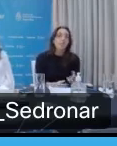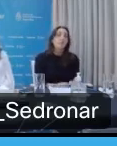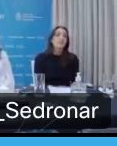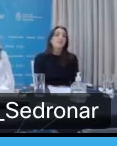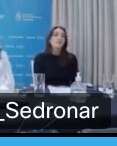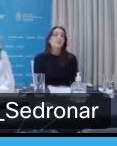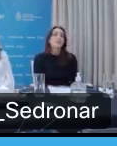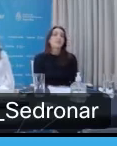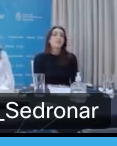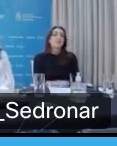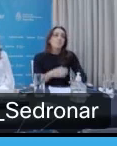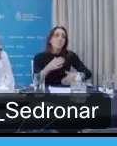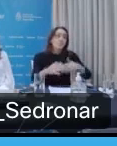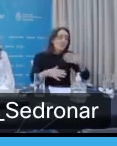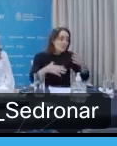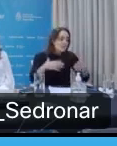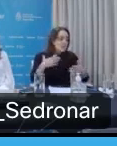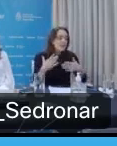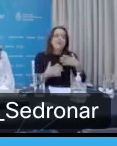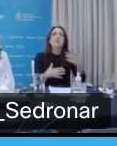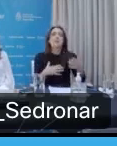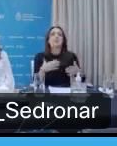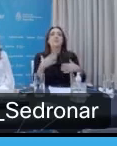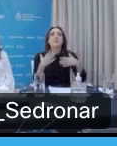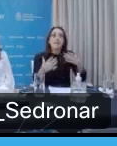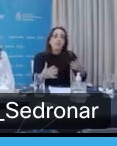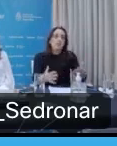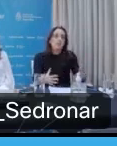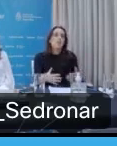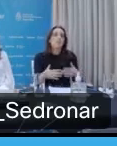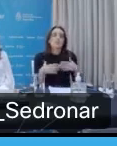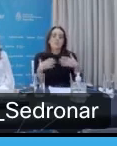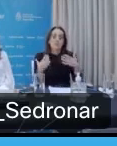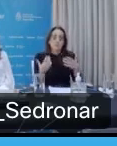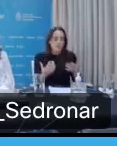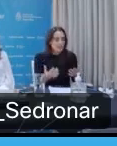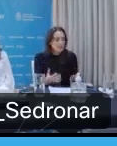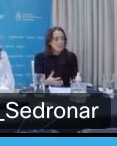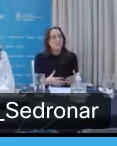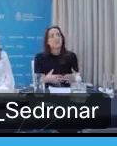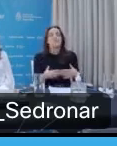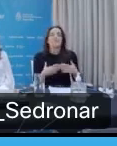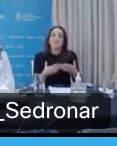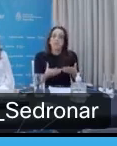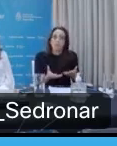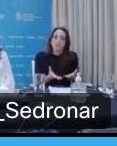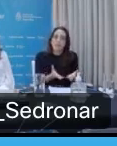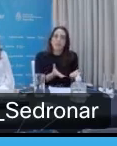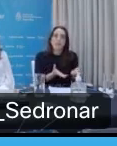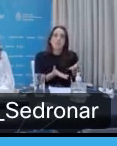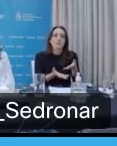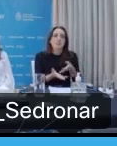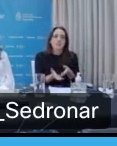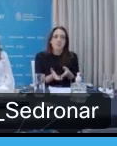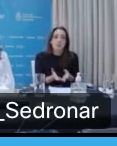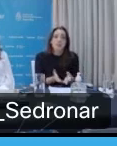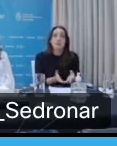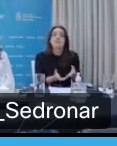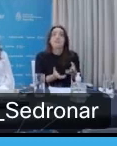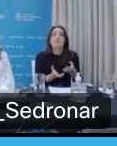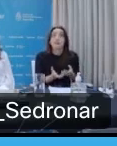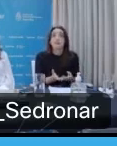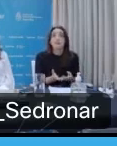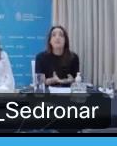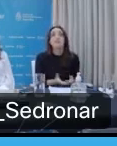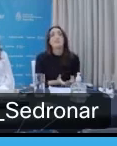Bueno, todas estas ideas las tenemos que repensar, ¿no? Y como decía Cari antes, a veces son más inconscientes, no están más